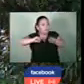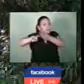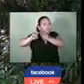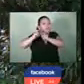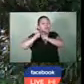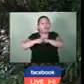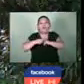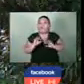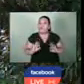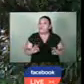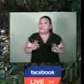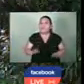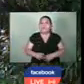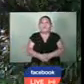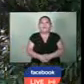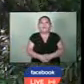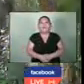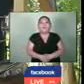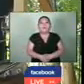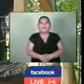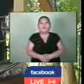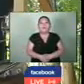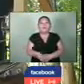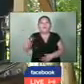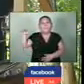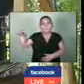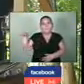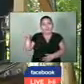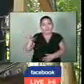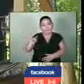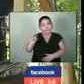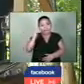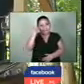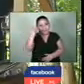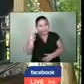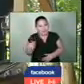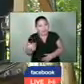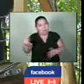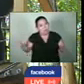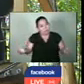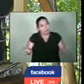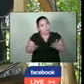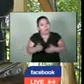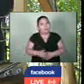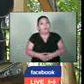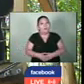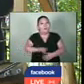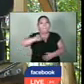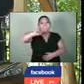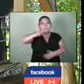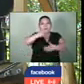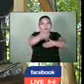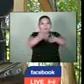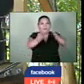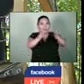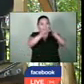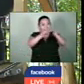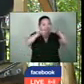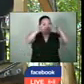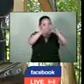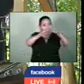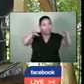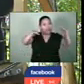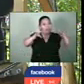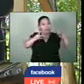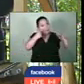negocio ha dado buenos resultados. El 1 de marzo de este año lo inauguramos, esta es una primer cabaña y estamos viendo